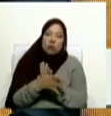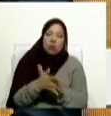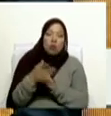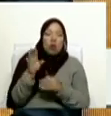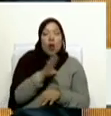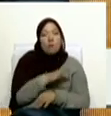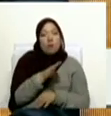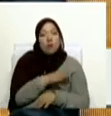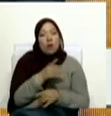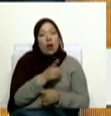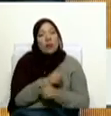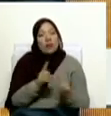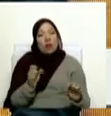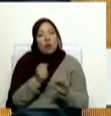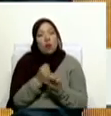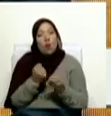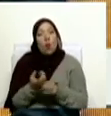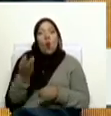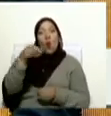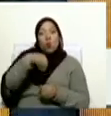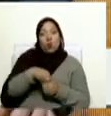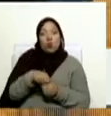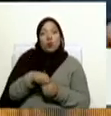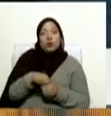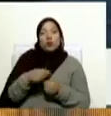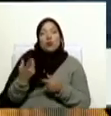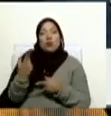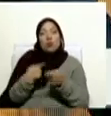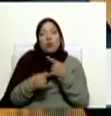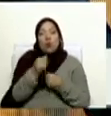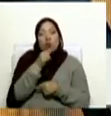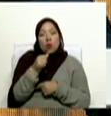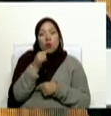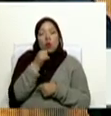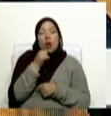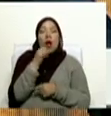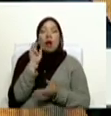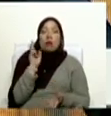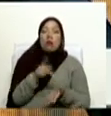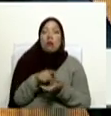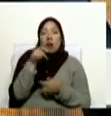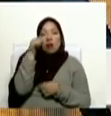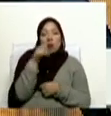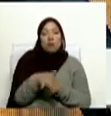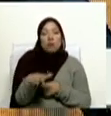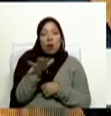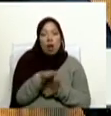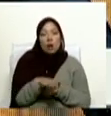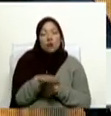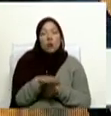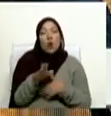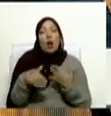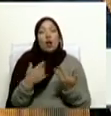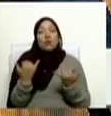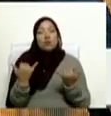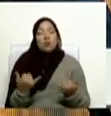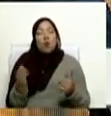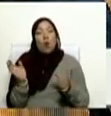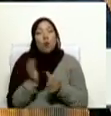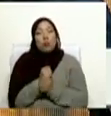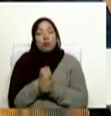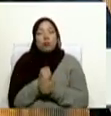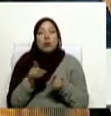propias divisiones de Mando entre estos y la ofrenda en recursos y reclutas de aquellos pueblos al mando real Asimismo encontramos la